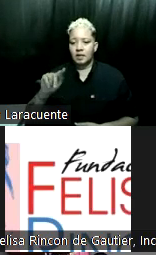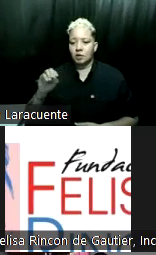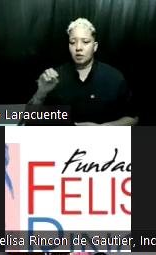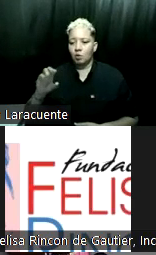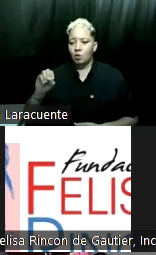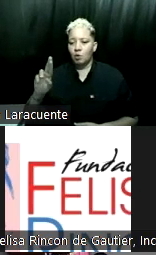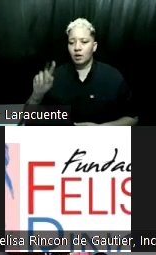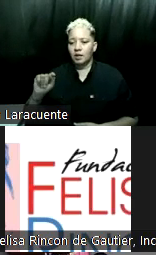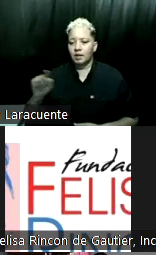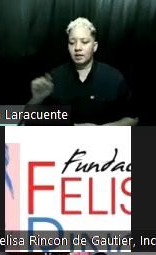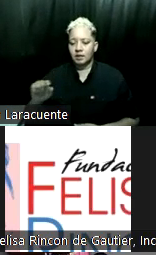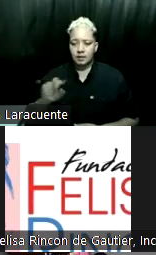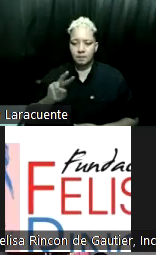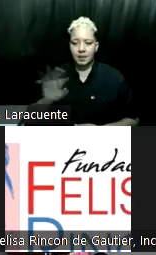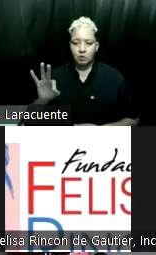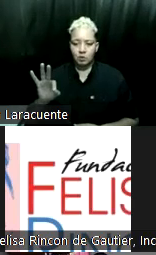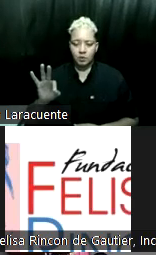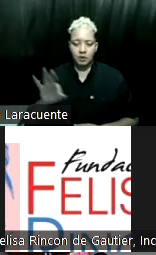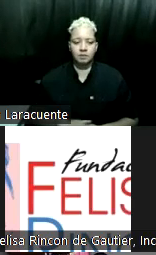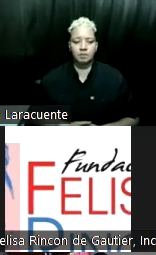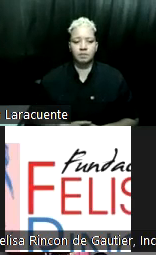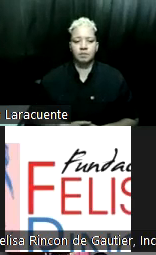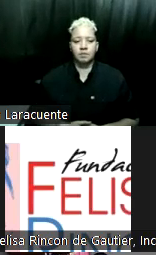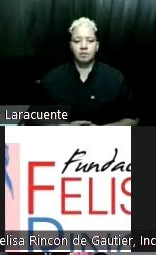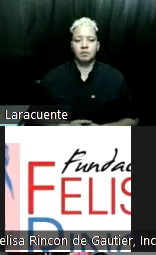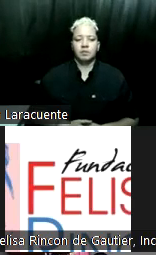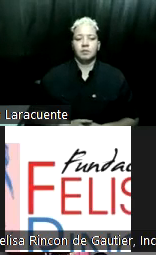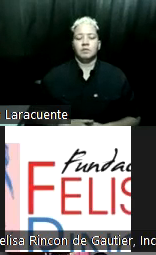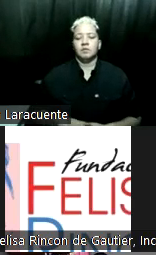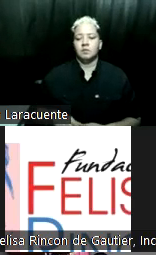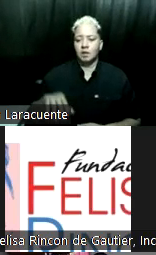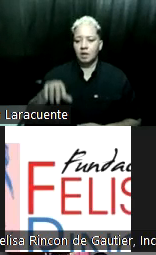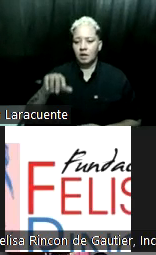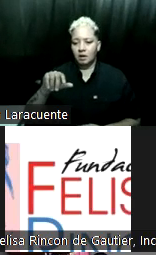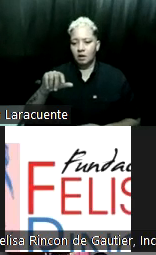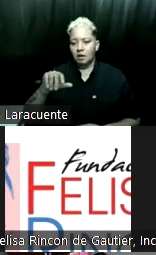con 29 y Blondet con 27.